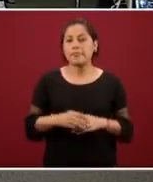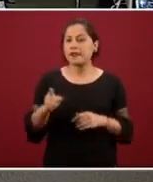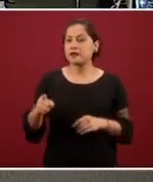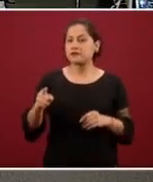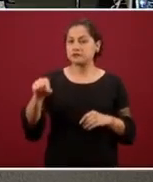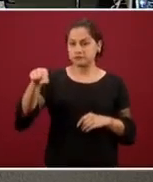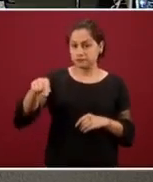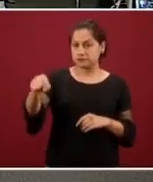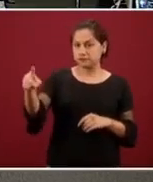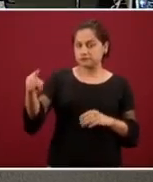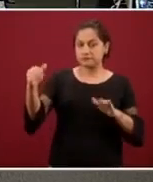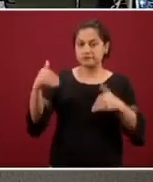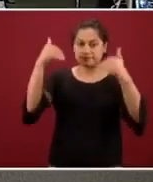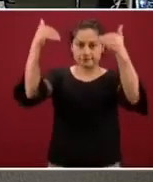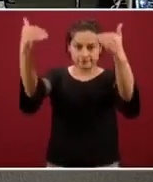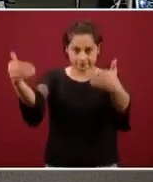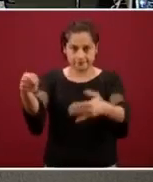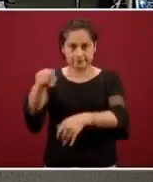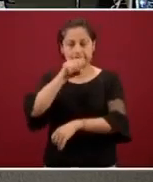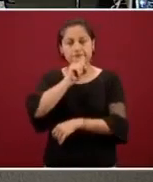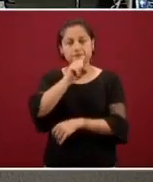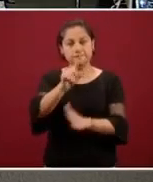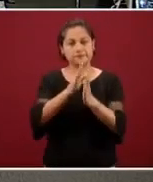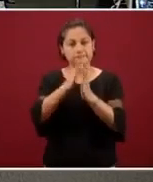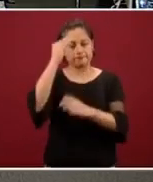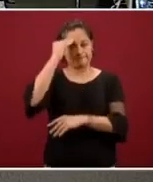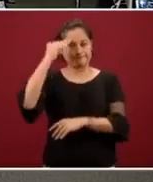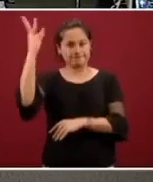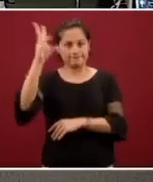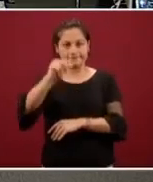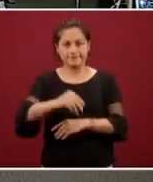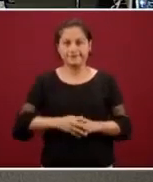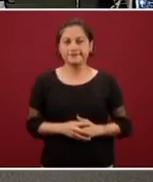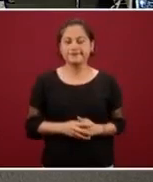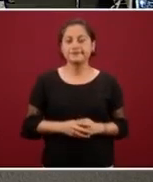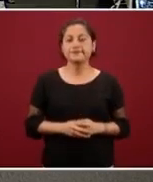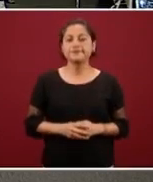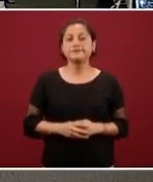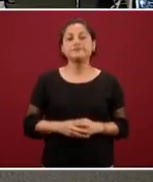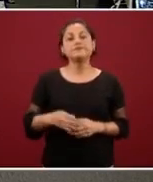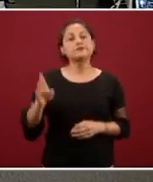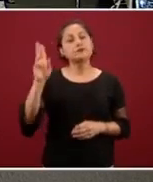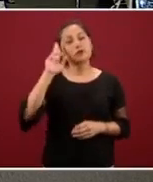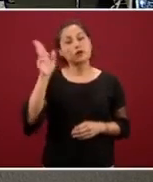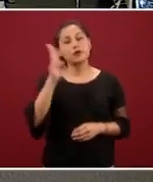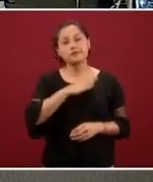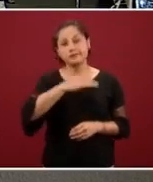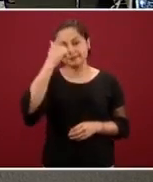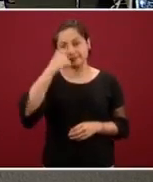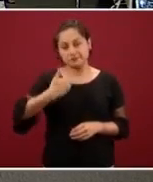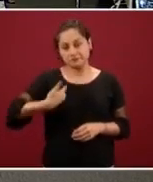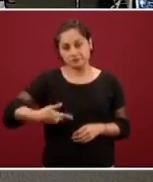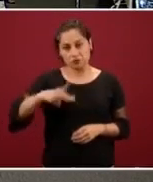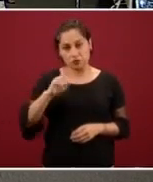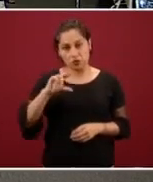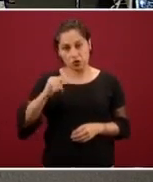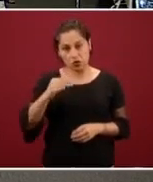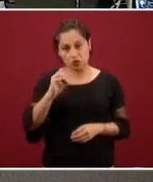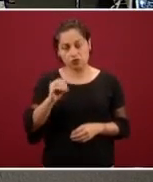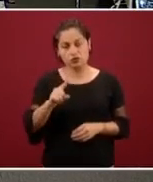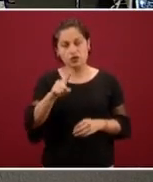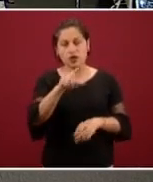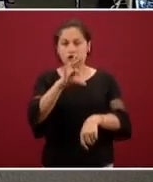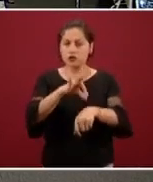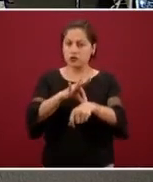hasta atrás también nos íbamos a apelar y no se nos vaya a olvidar, hasta atrás también, por favor. ¿Qué tal? Buenas noches, Poncho Gutiérrez. El doctor